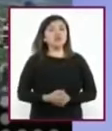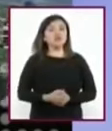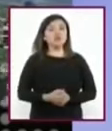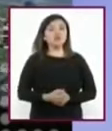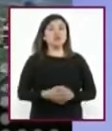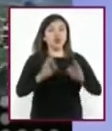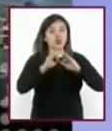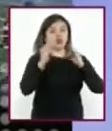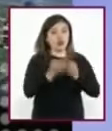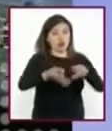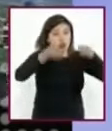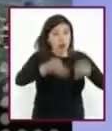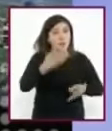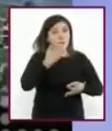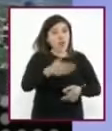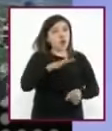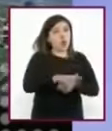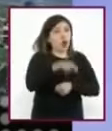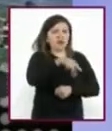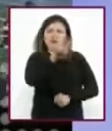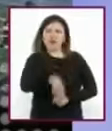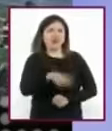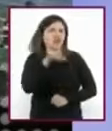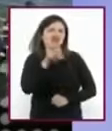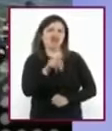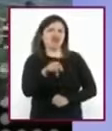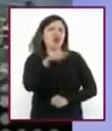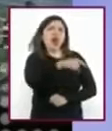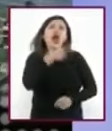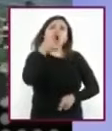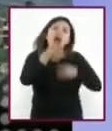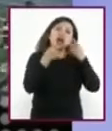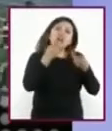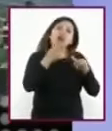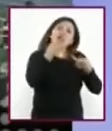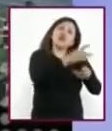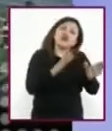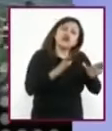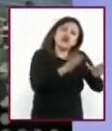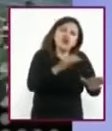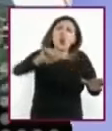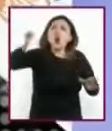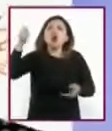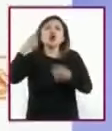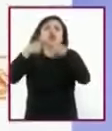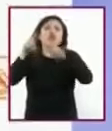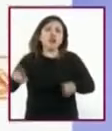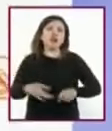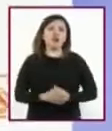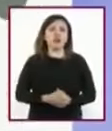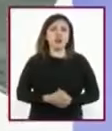una forma de hablar correctamente, eso no es verdad. Porque ellos hablan de una forma y van a otros lugares y hablan diferente.